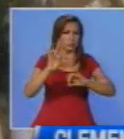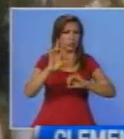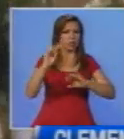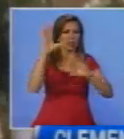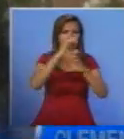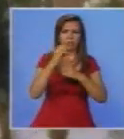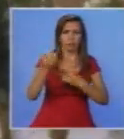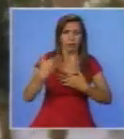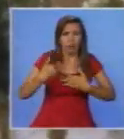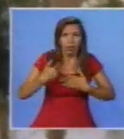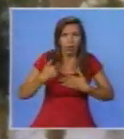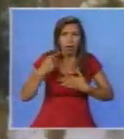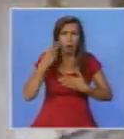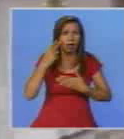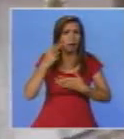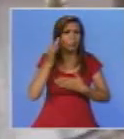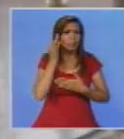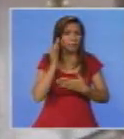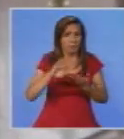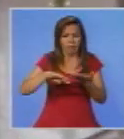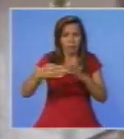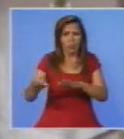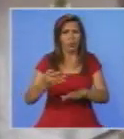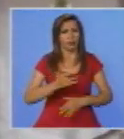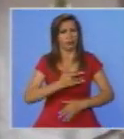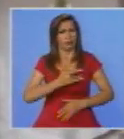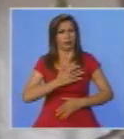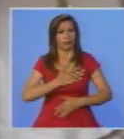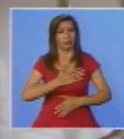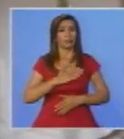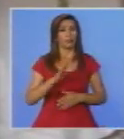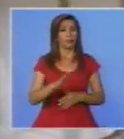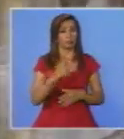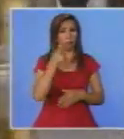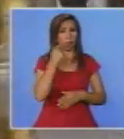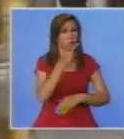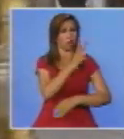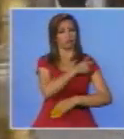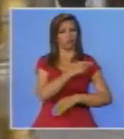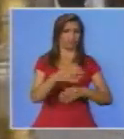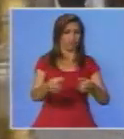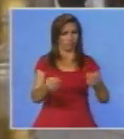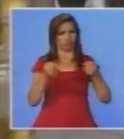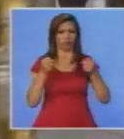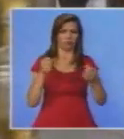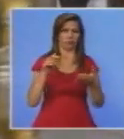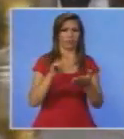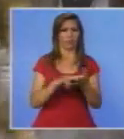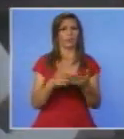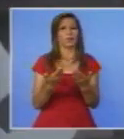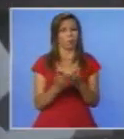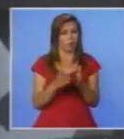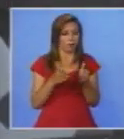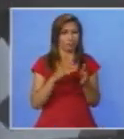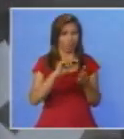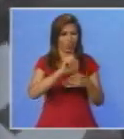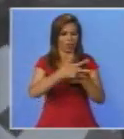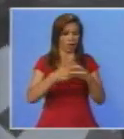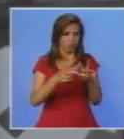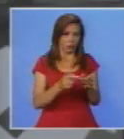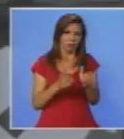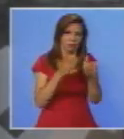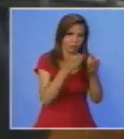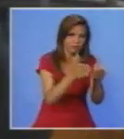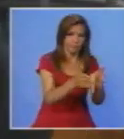muerto. Mientras tanto, el cuerpo del piloto se encuentra velando en la Dirección de Aviación Civil de Shell a la espera de los trámites pertinentes para su traslado hasta su